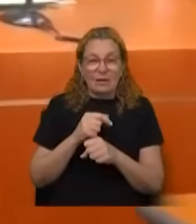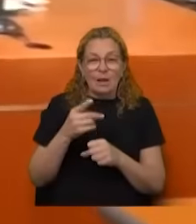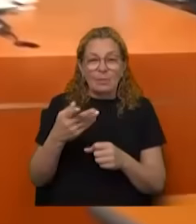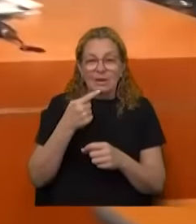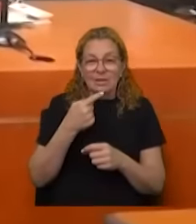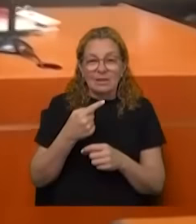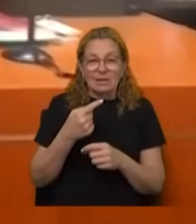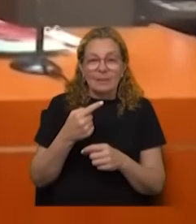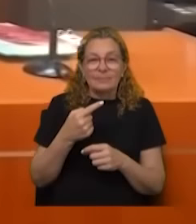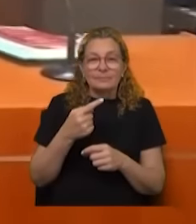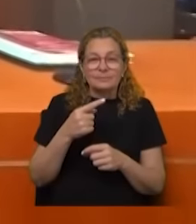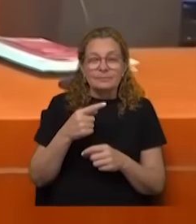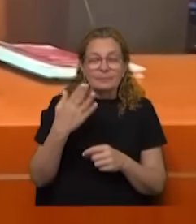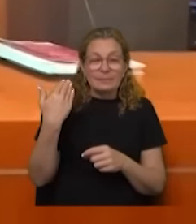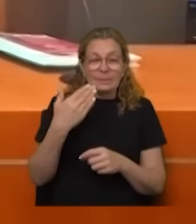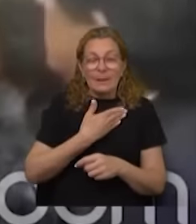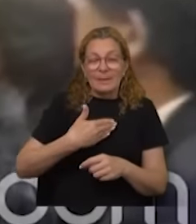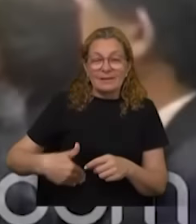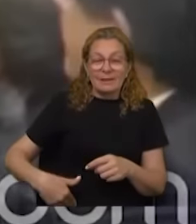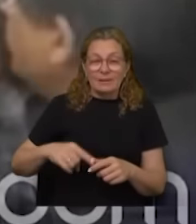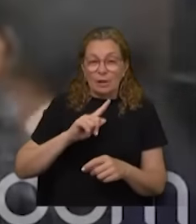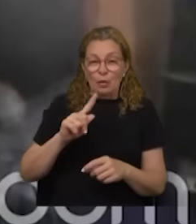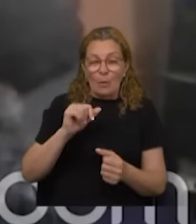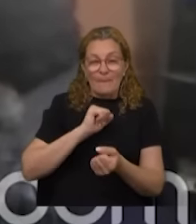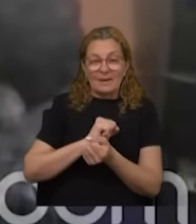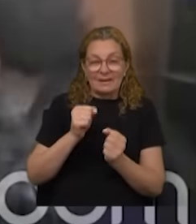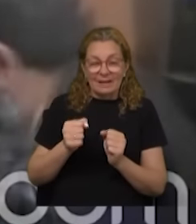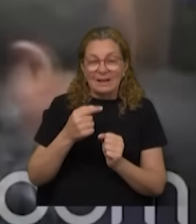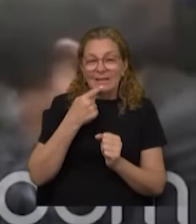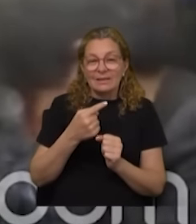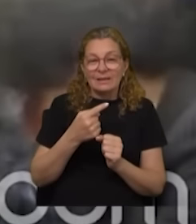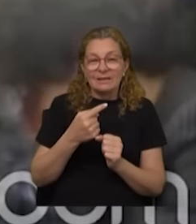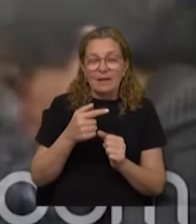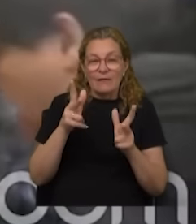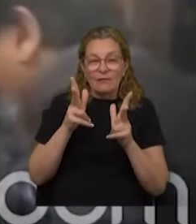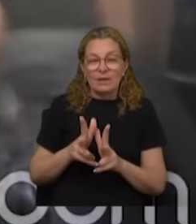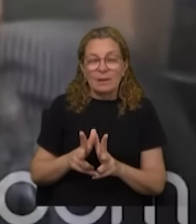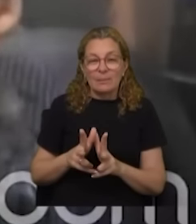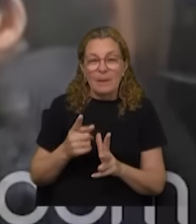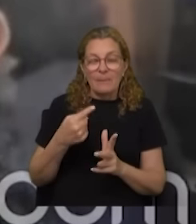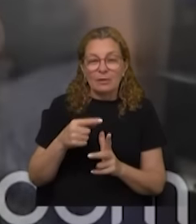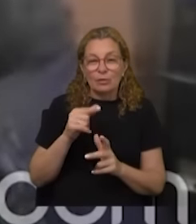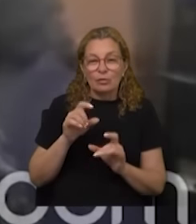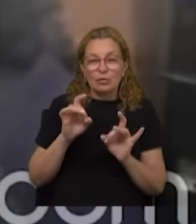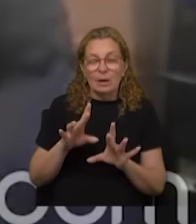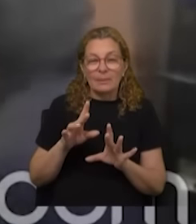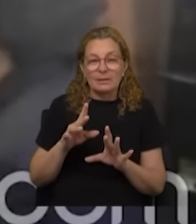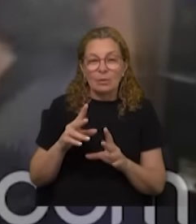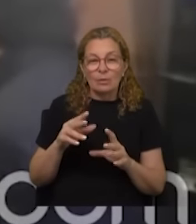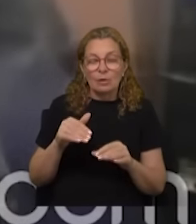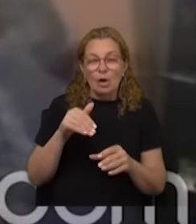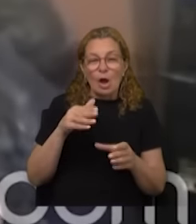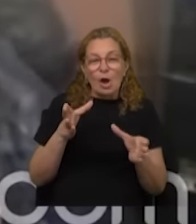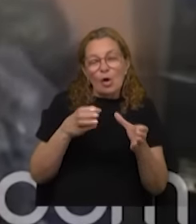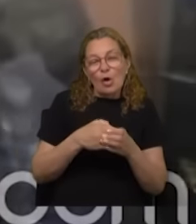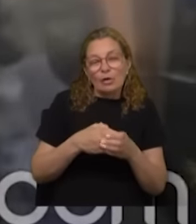cámara de casación la expresidenta no irá presa ya que la sentencia queda firme pero se aplicará solamente cuando la Corte Suprema